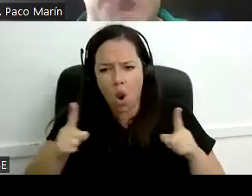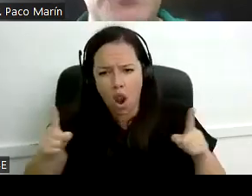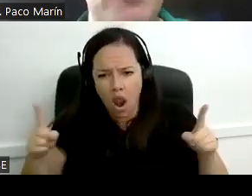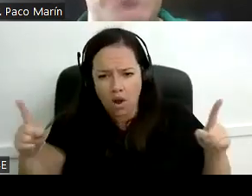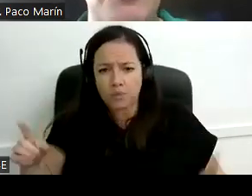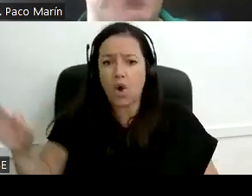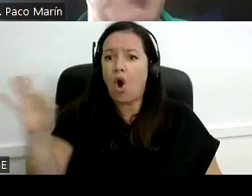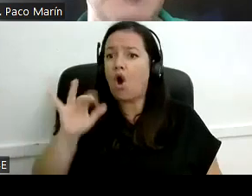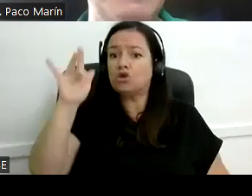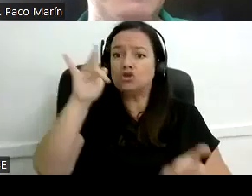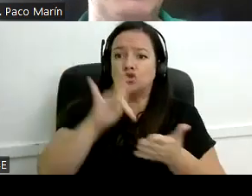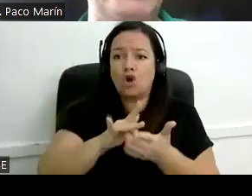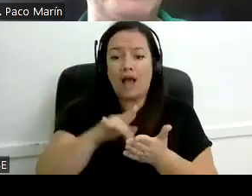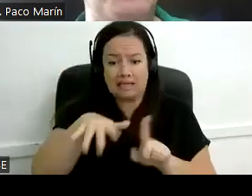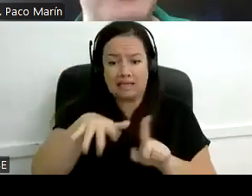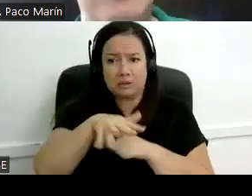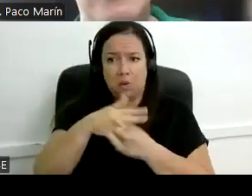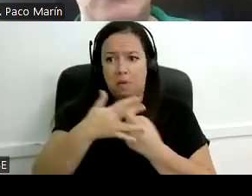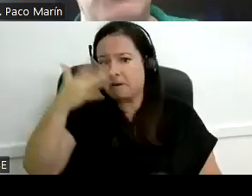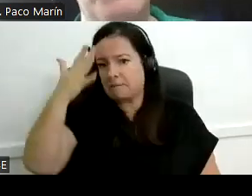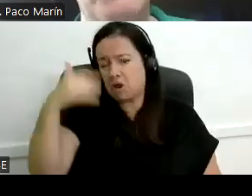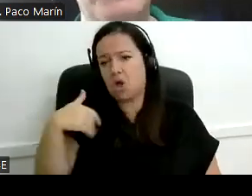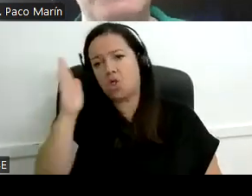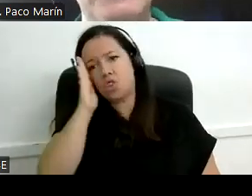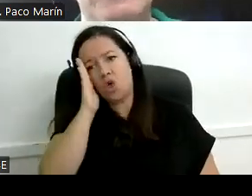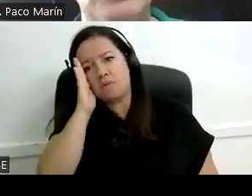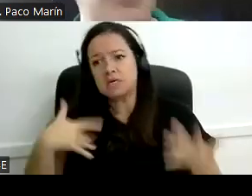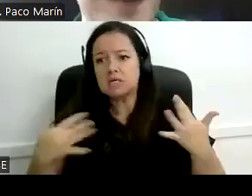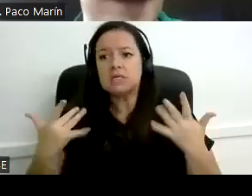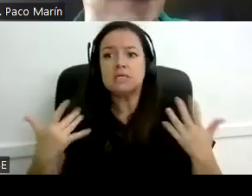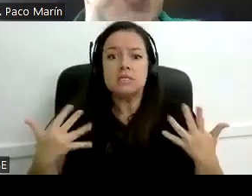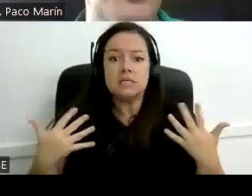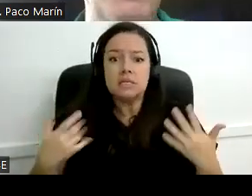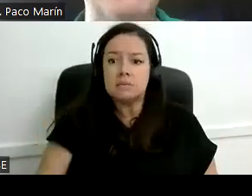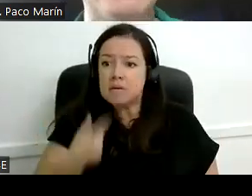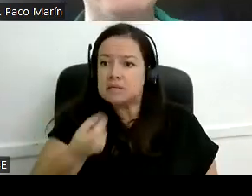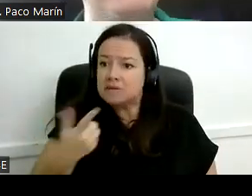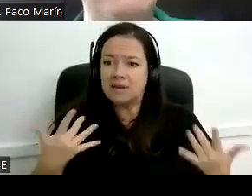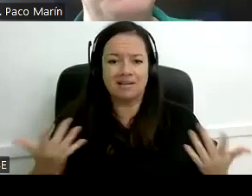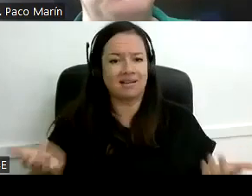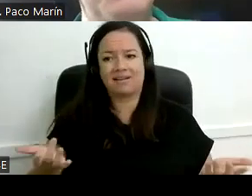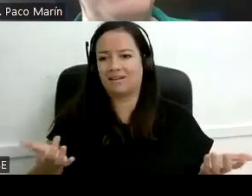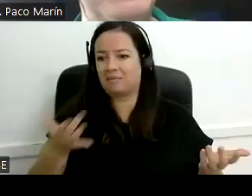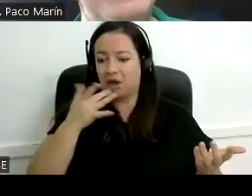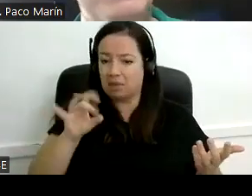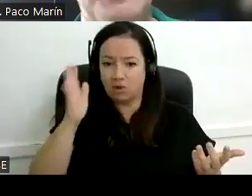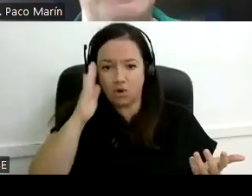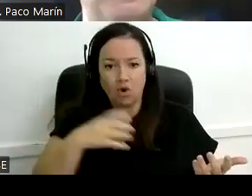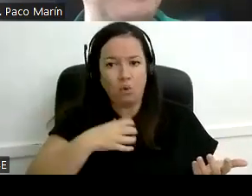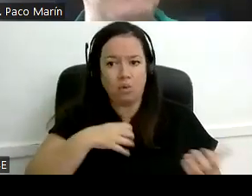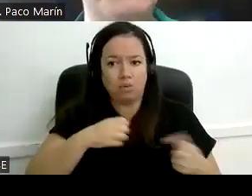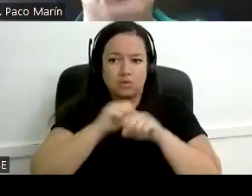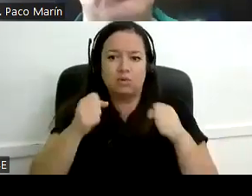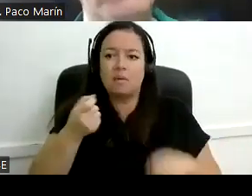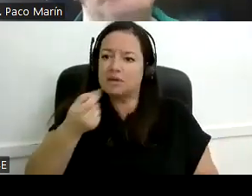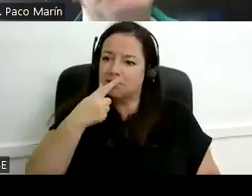en el momento inadecuado. Evidentemente, si tú te quieres dormir de aquí a un cuarto de hora, no vas a llegar, vas a tomar el tranquilizante y no vas a llegar. Necesitas